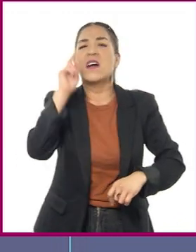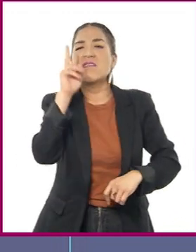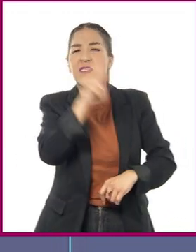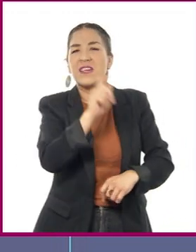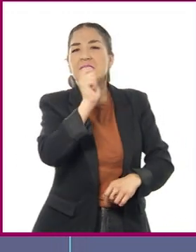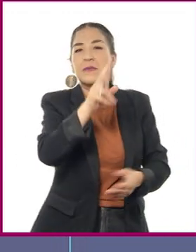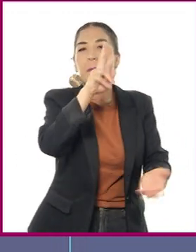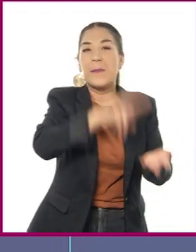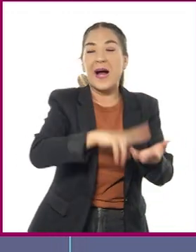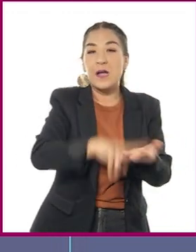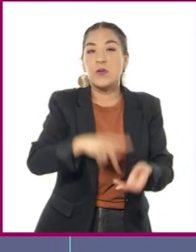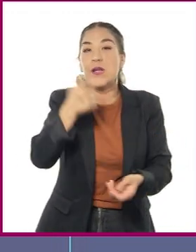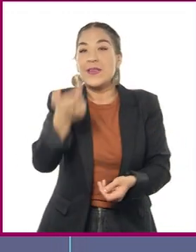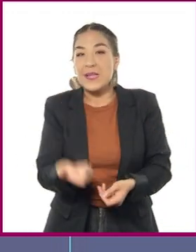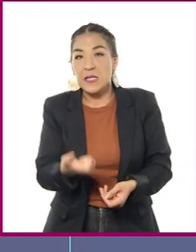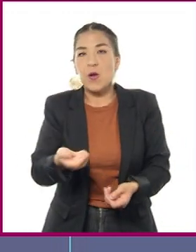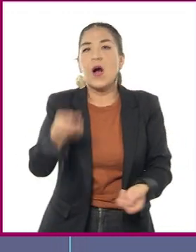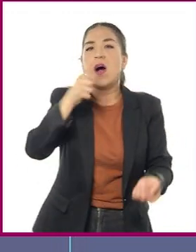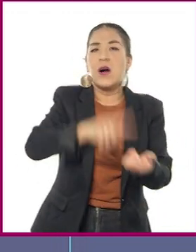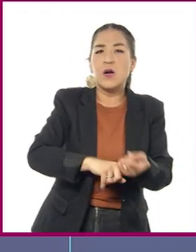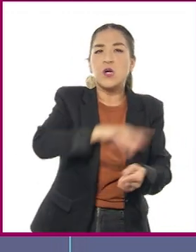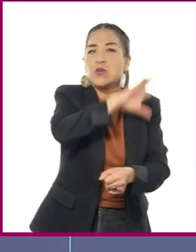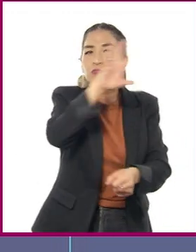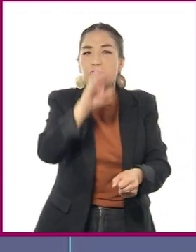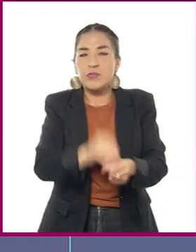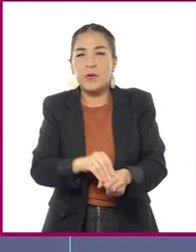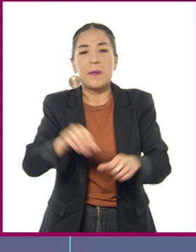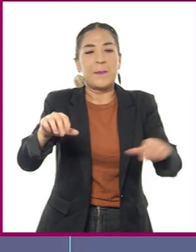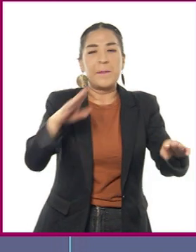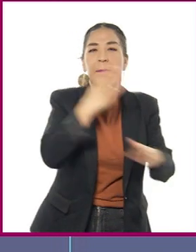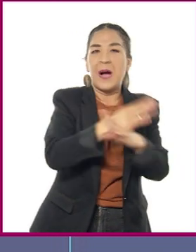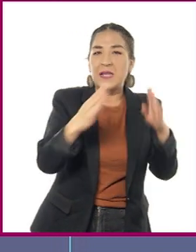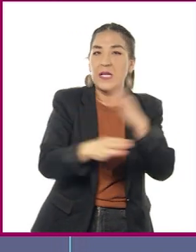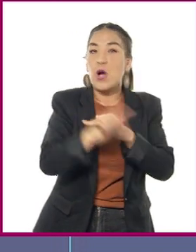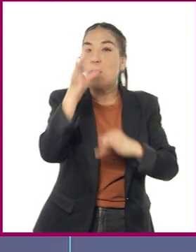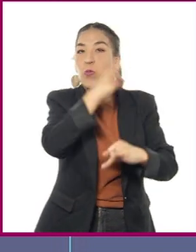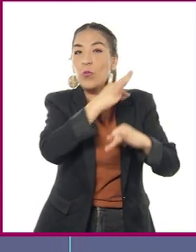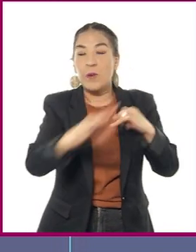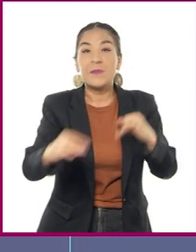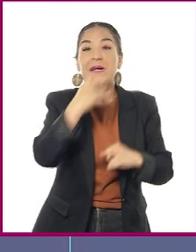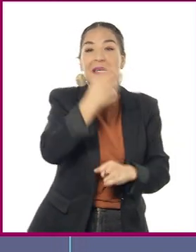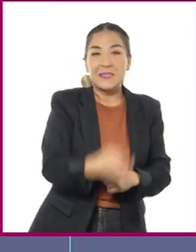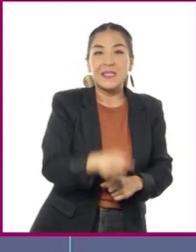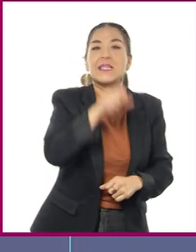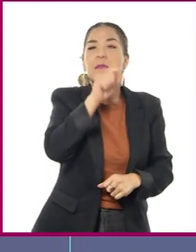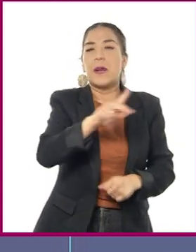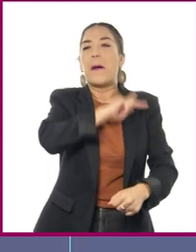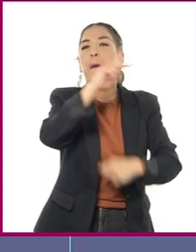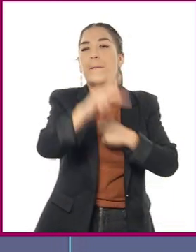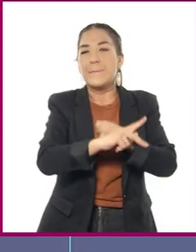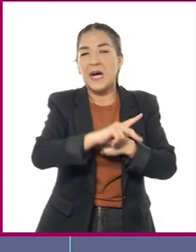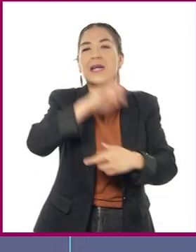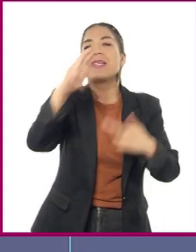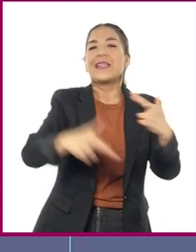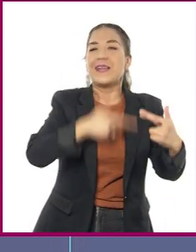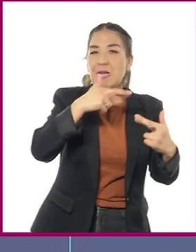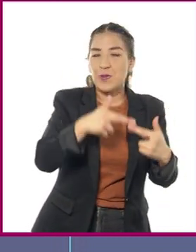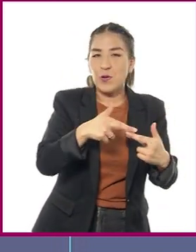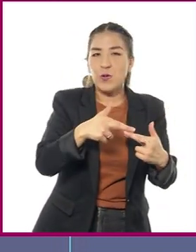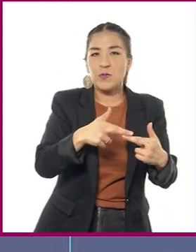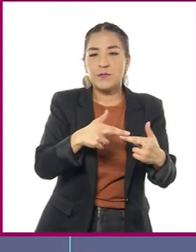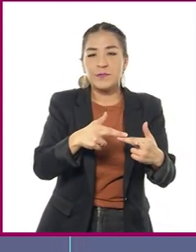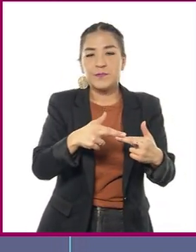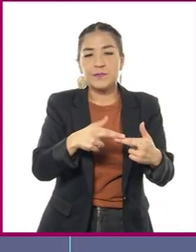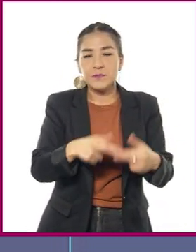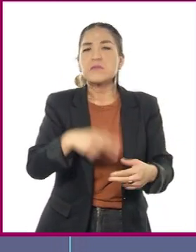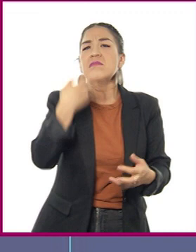el valor monetario de todos los bienes y servicios finales producidos por un país o región. Por lo